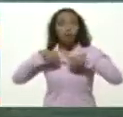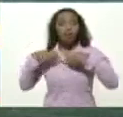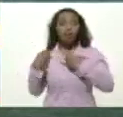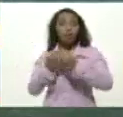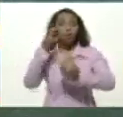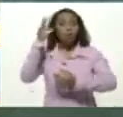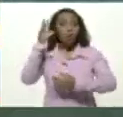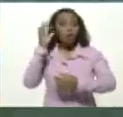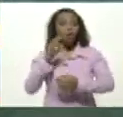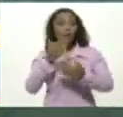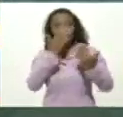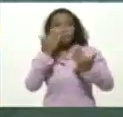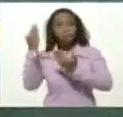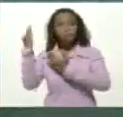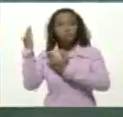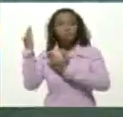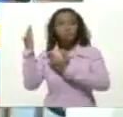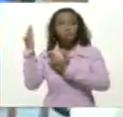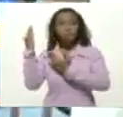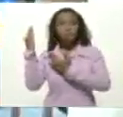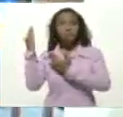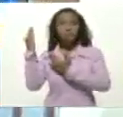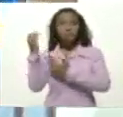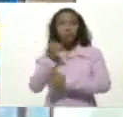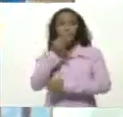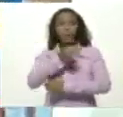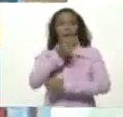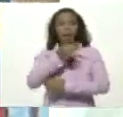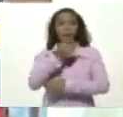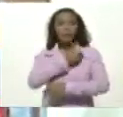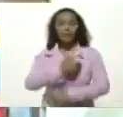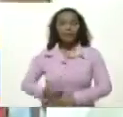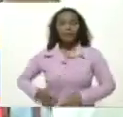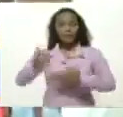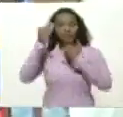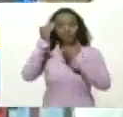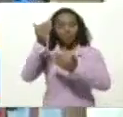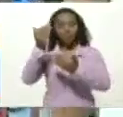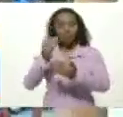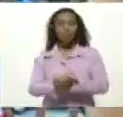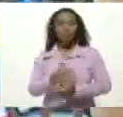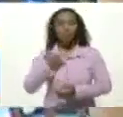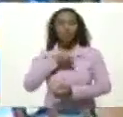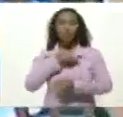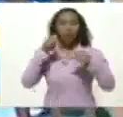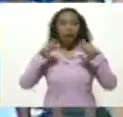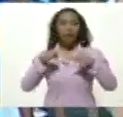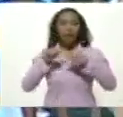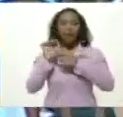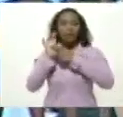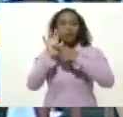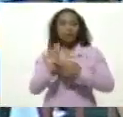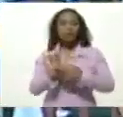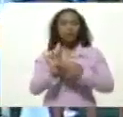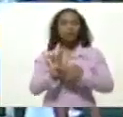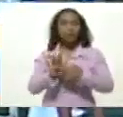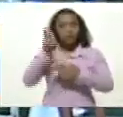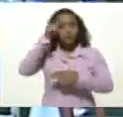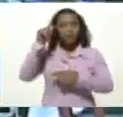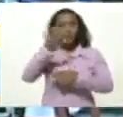Aura. Adelante, Aura. Buenas tardes, presidente. Saludos. Aquí estamos, nos encontramos en representación de la